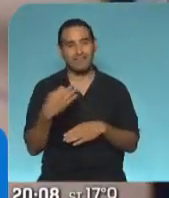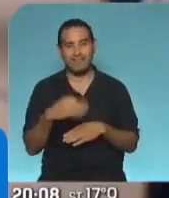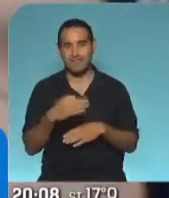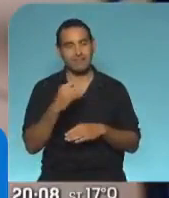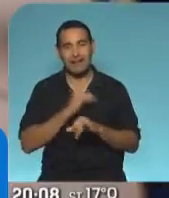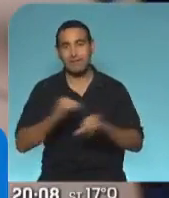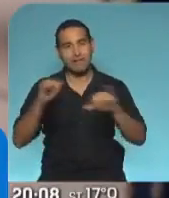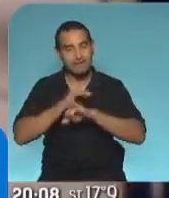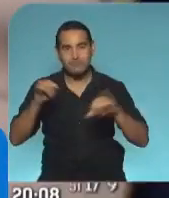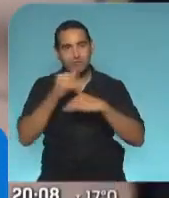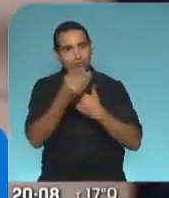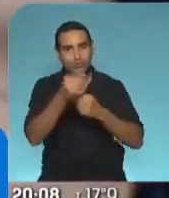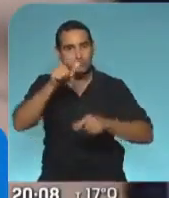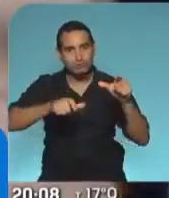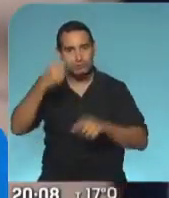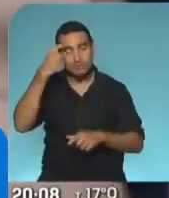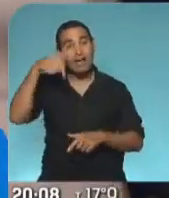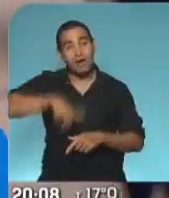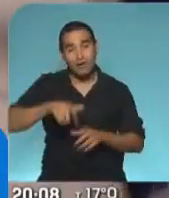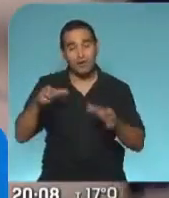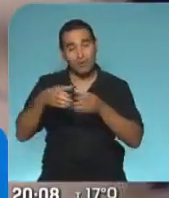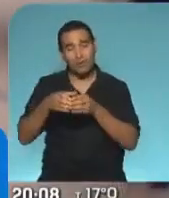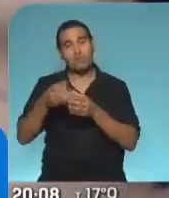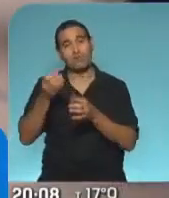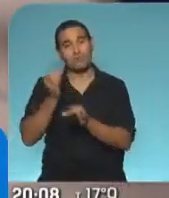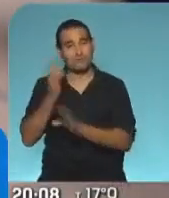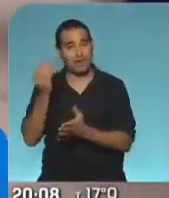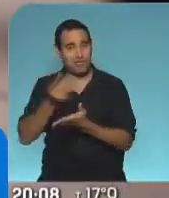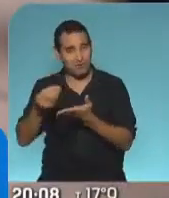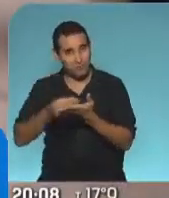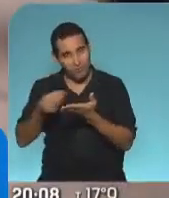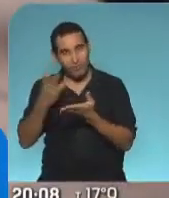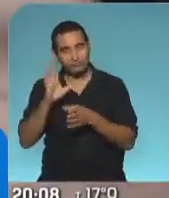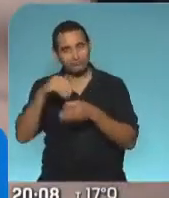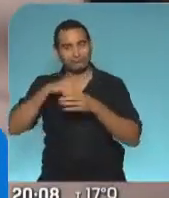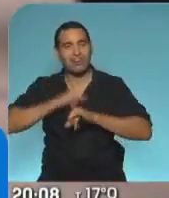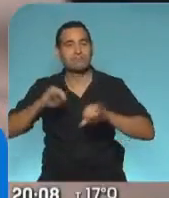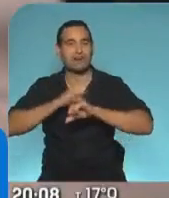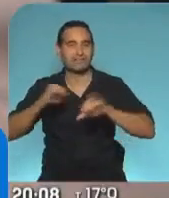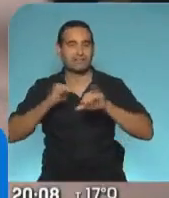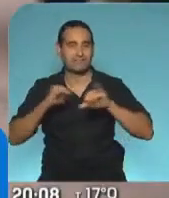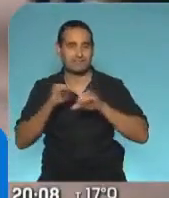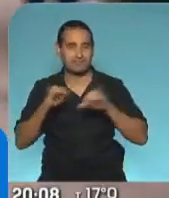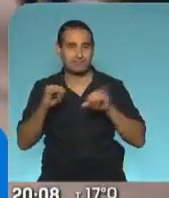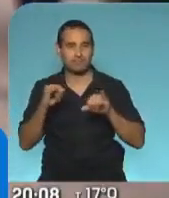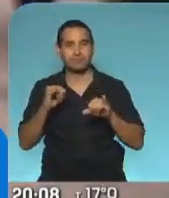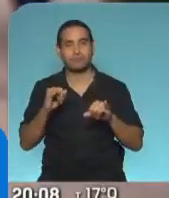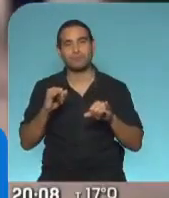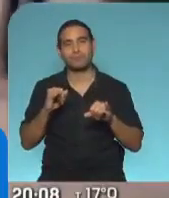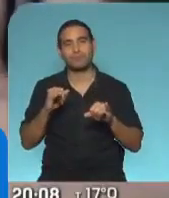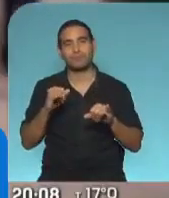tipo de campaña. Bueno, en este caso los dibujantes adherimos a esta campaña para hacer también lo que es una